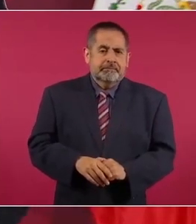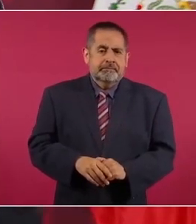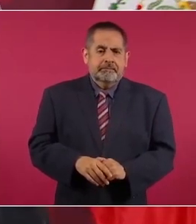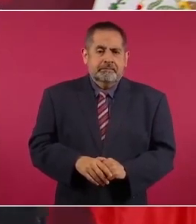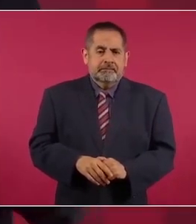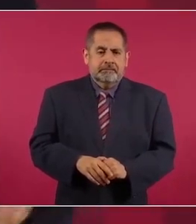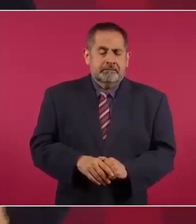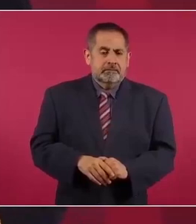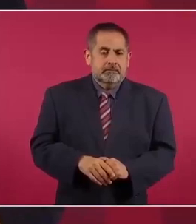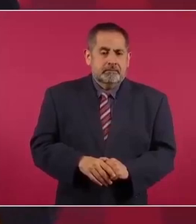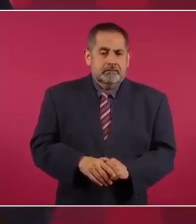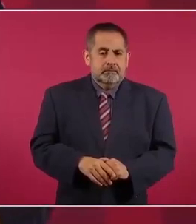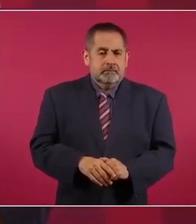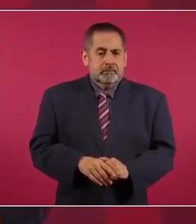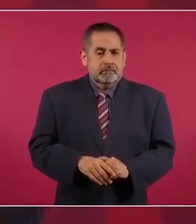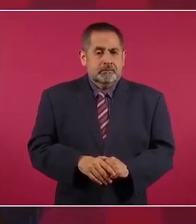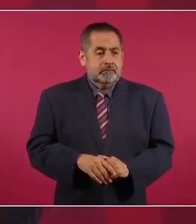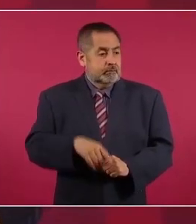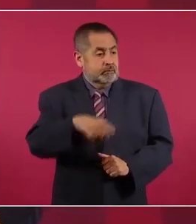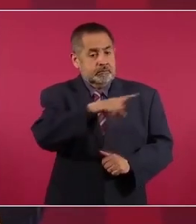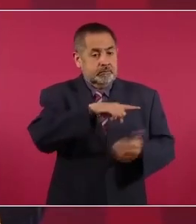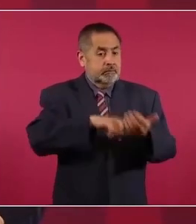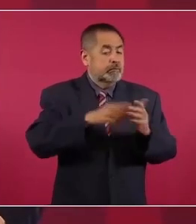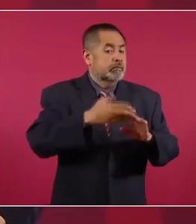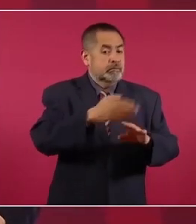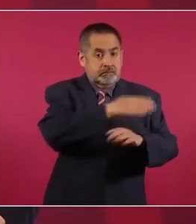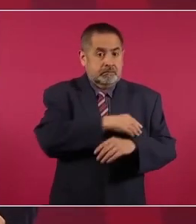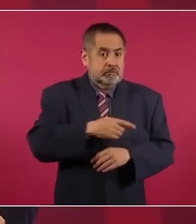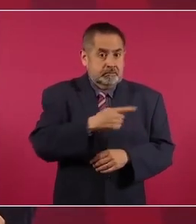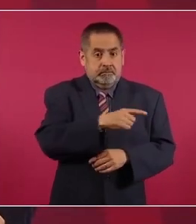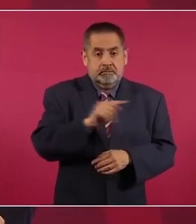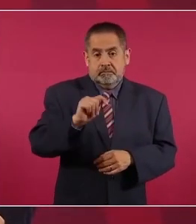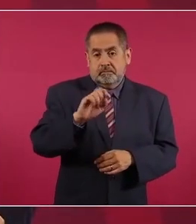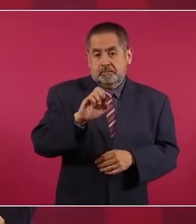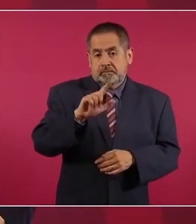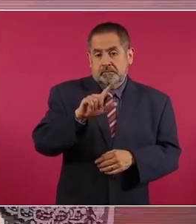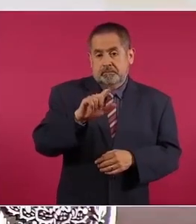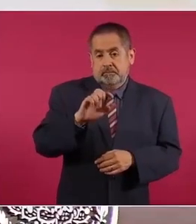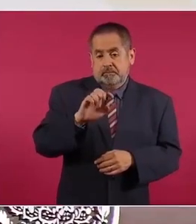tenía tanta fuerza en ese entonces Televisa